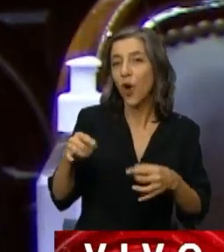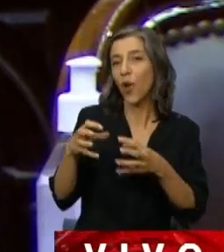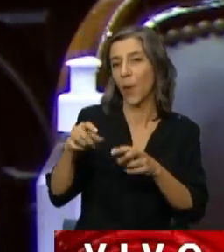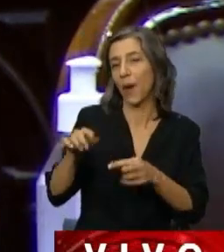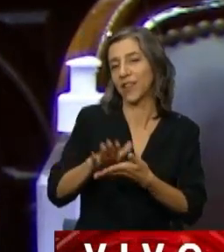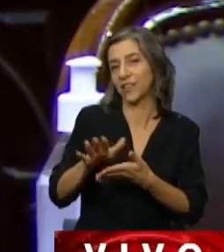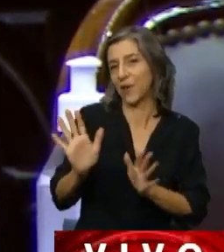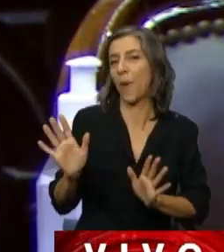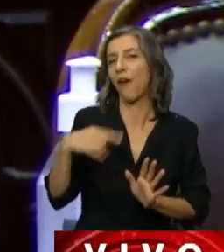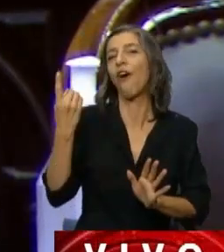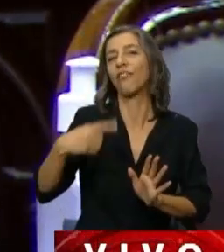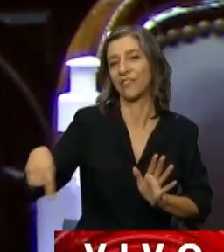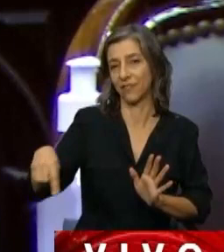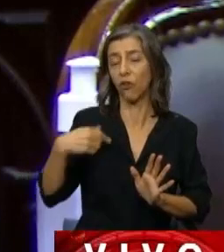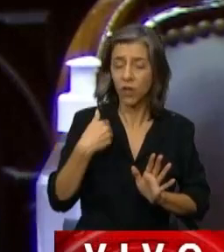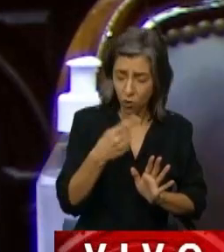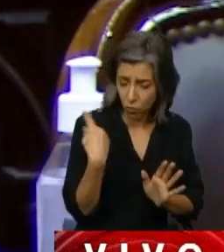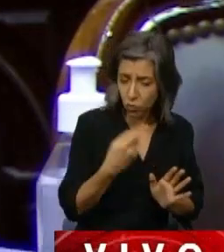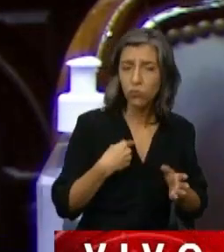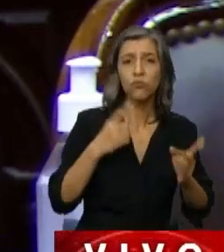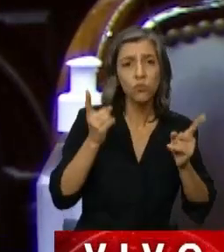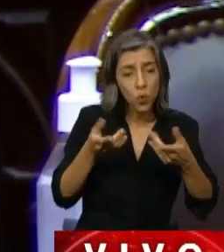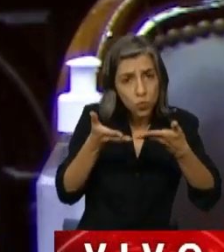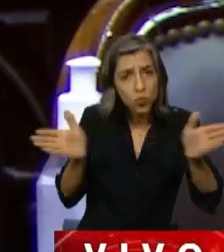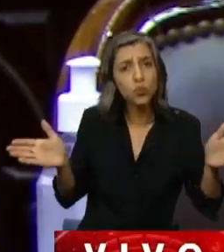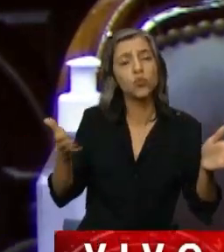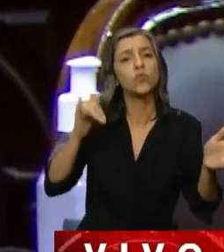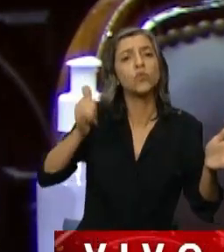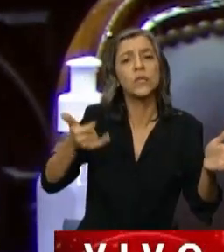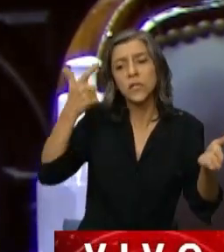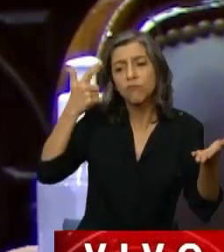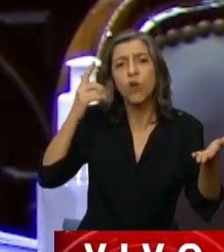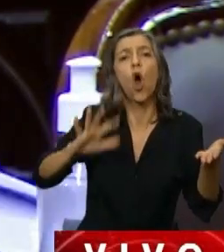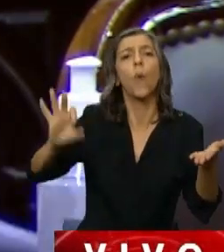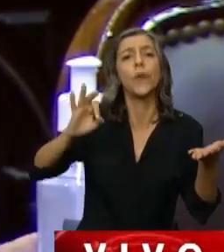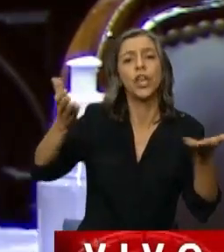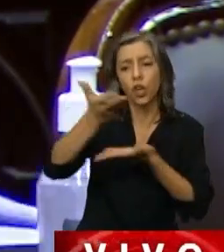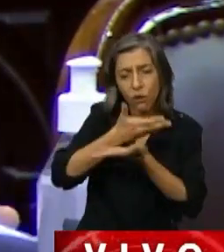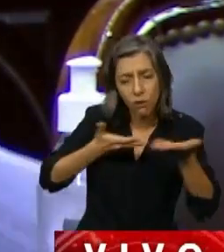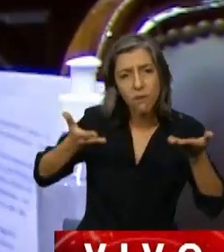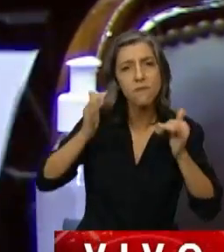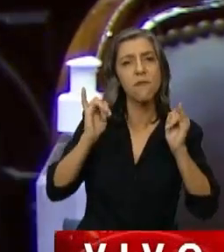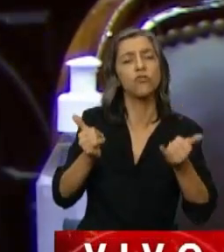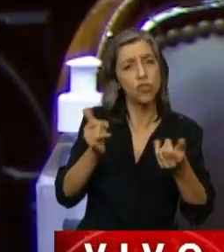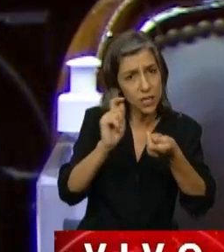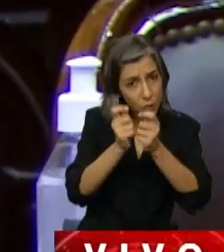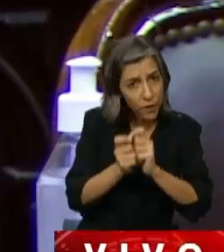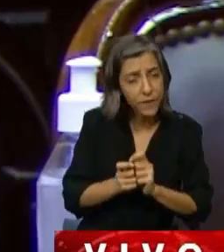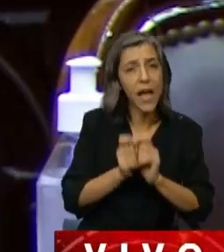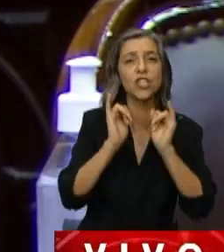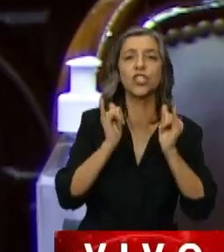recinto somos abiertos a todas las opiniones y a toda la reforma